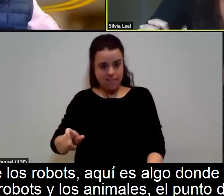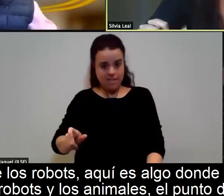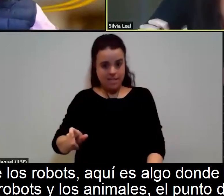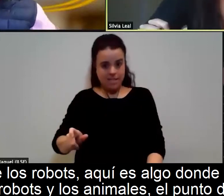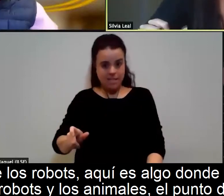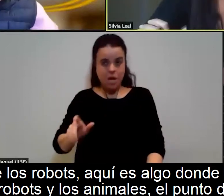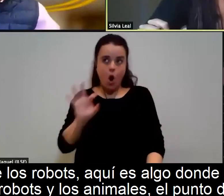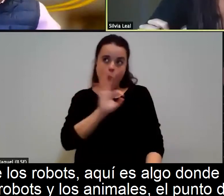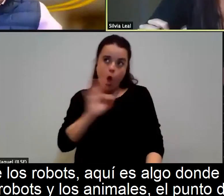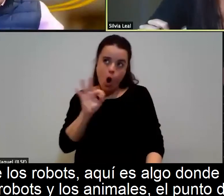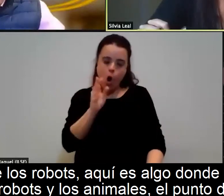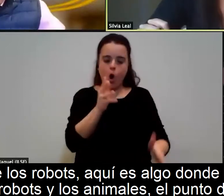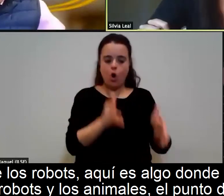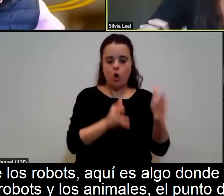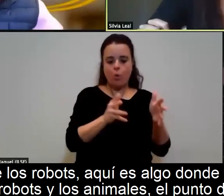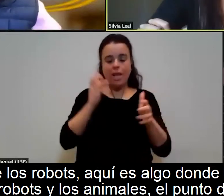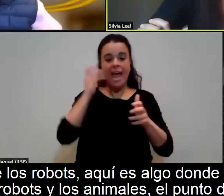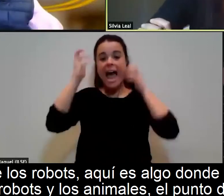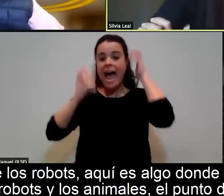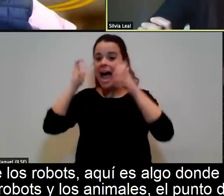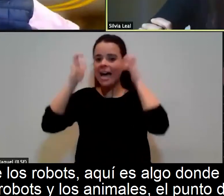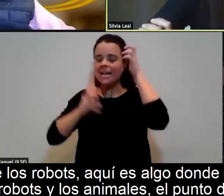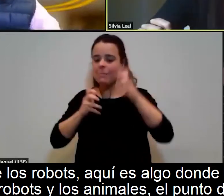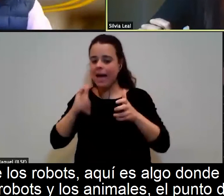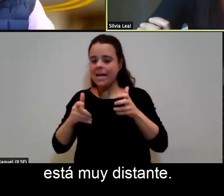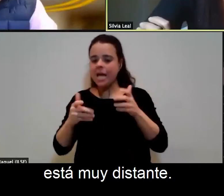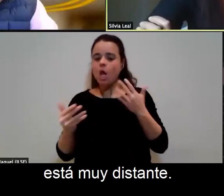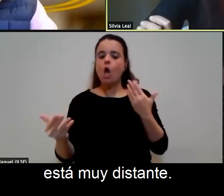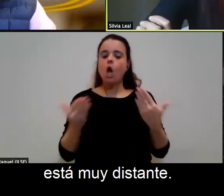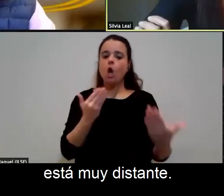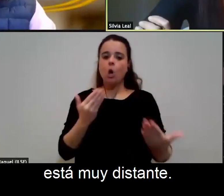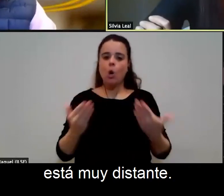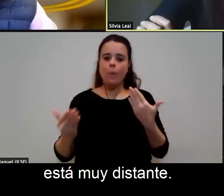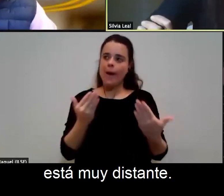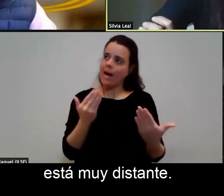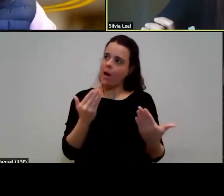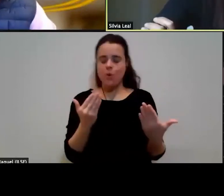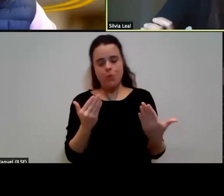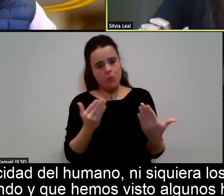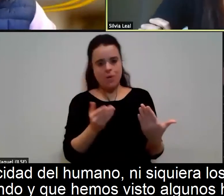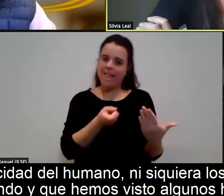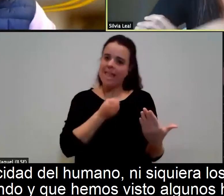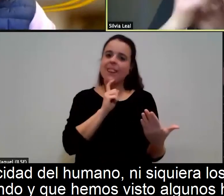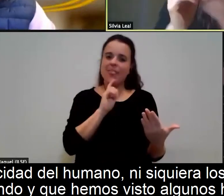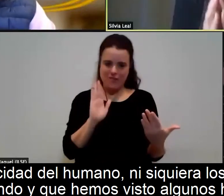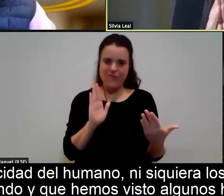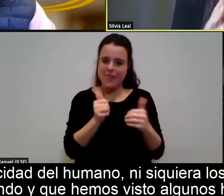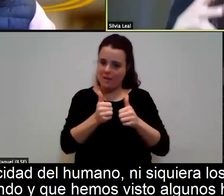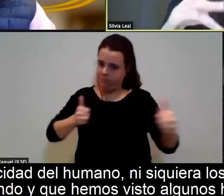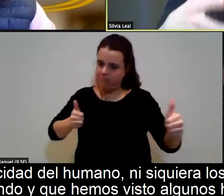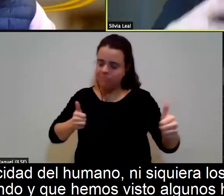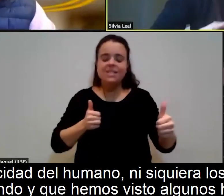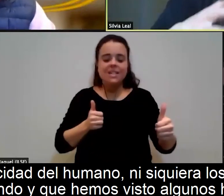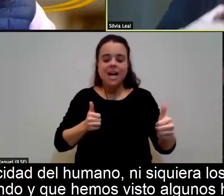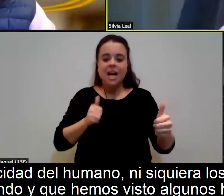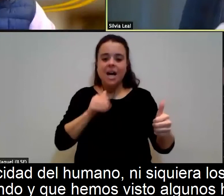y los animales, pues todavía el punto de comparación está muy distante, ¿no? Porque es que hoy